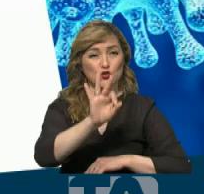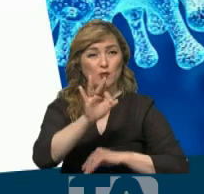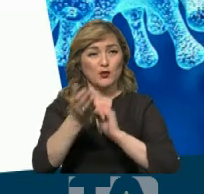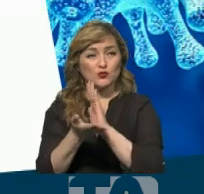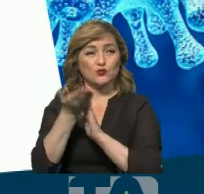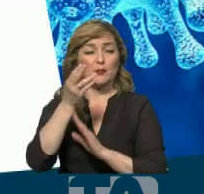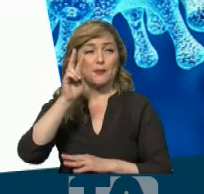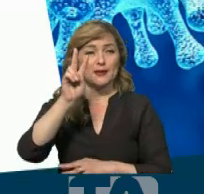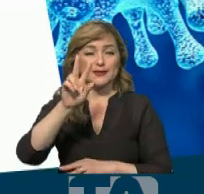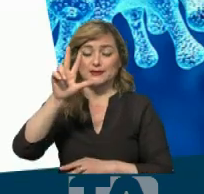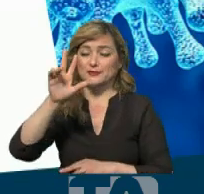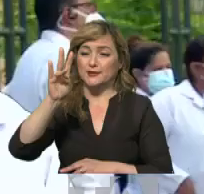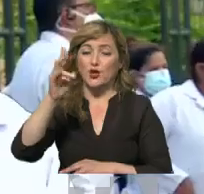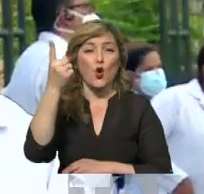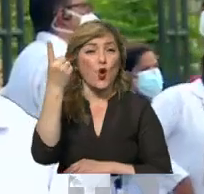a